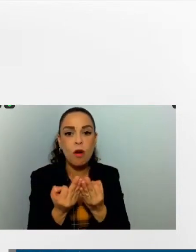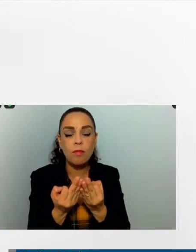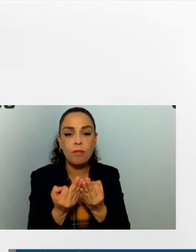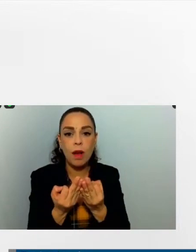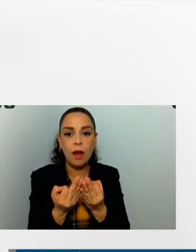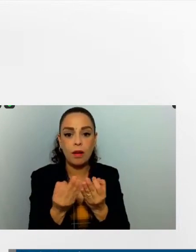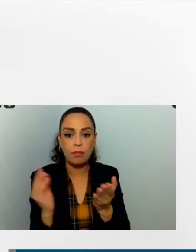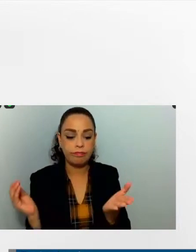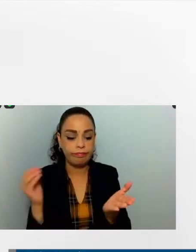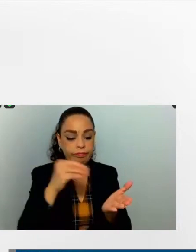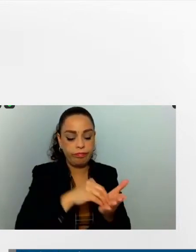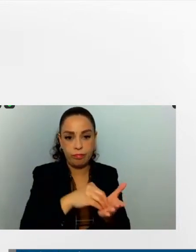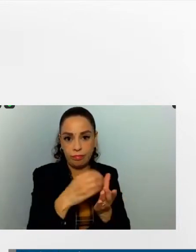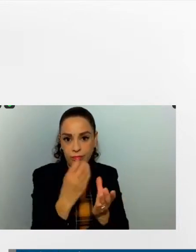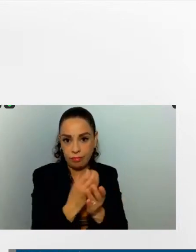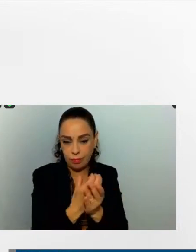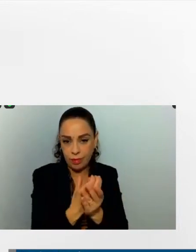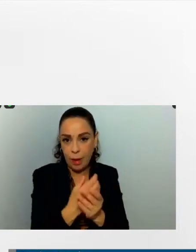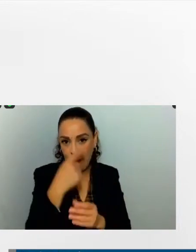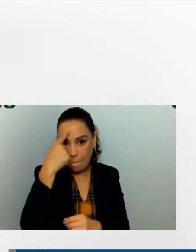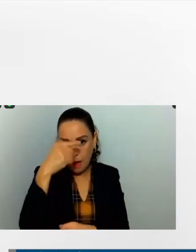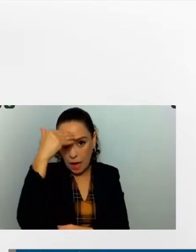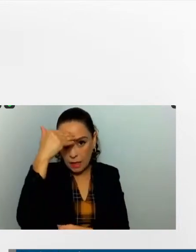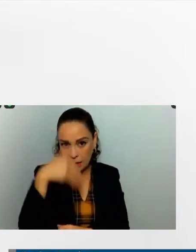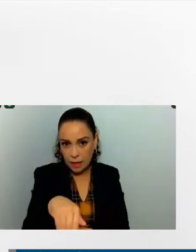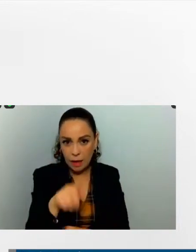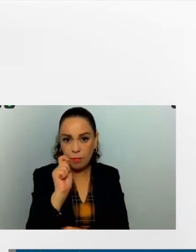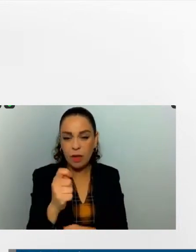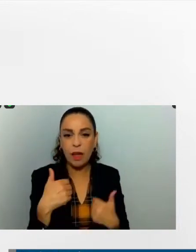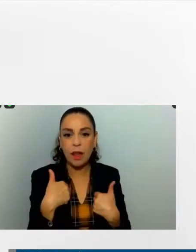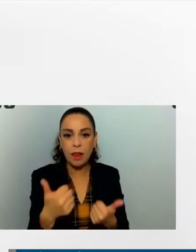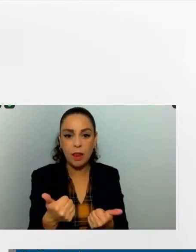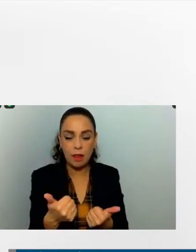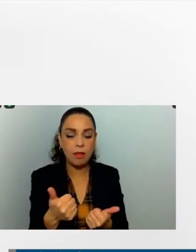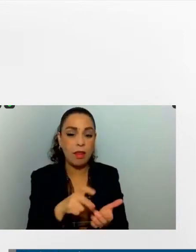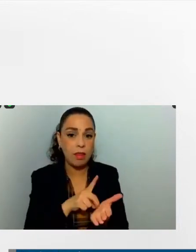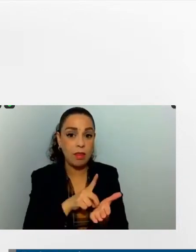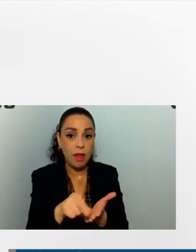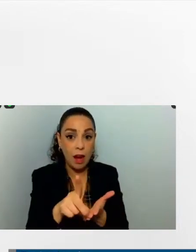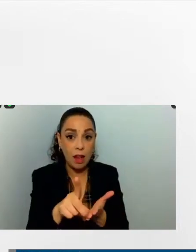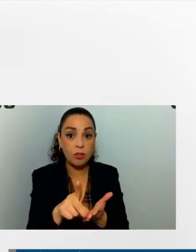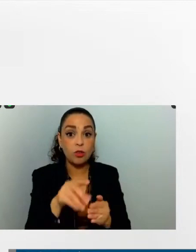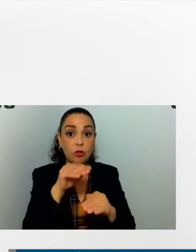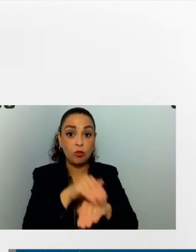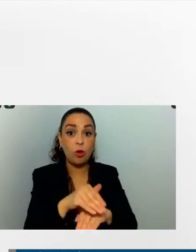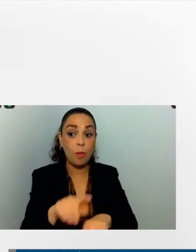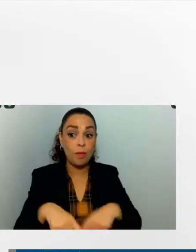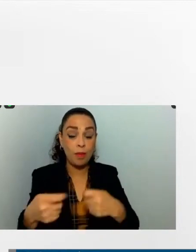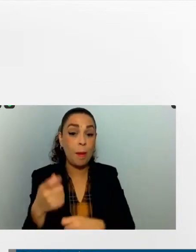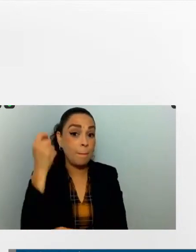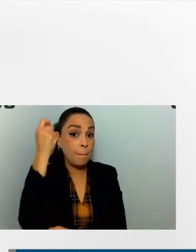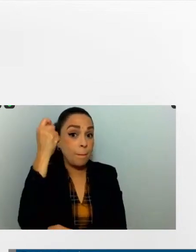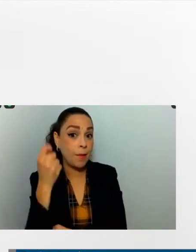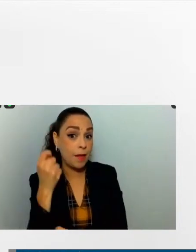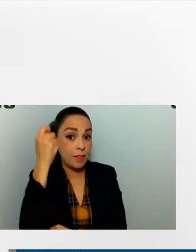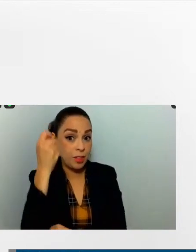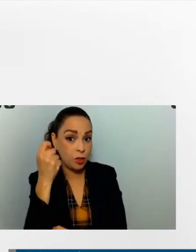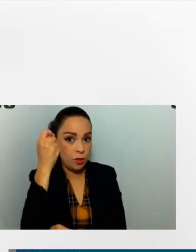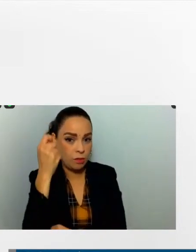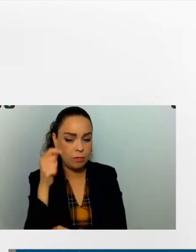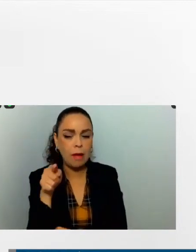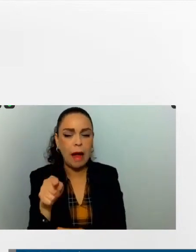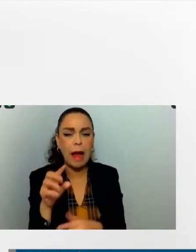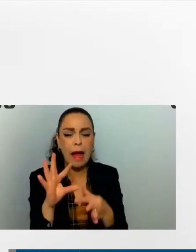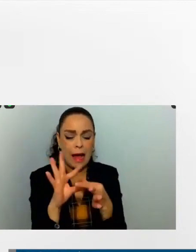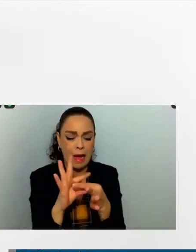respecto del estudio de los alimentos como un derecho. Cómo el cuaderno nos empieza a explicar de qué se